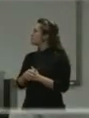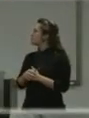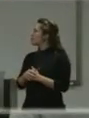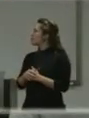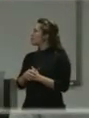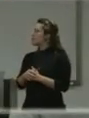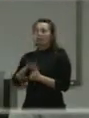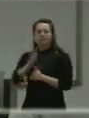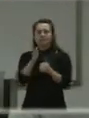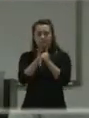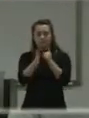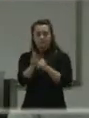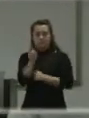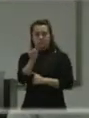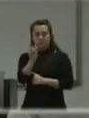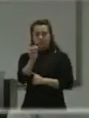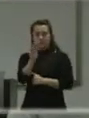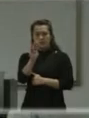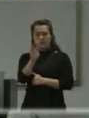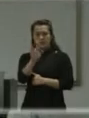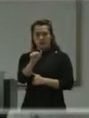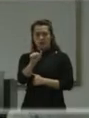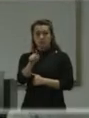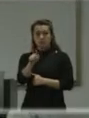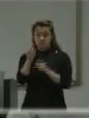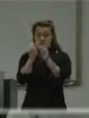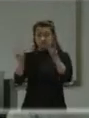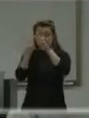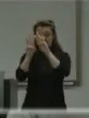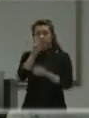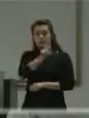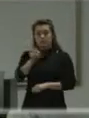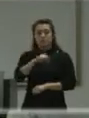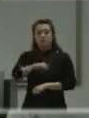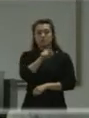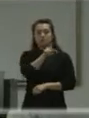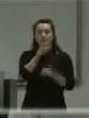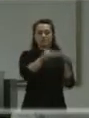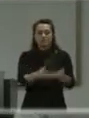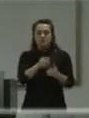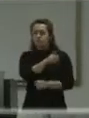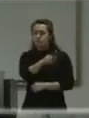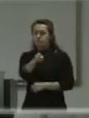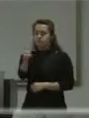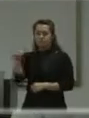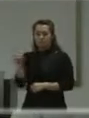un informe sombra ante el comité de Naciones Unidas sobre los derechos de las personas con discapacidad